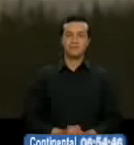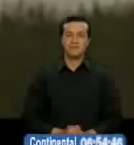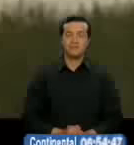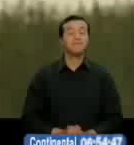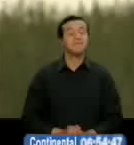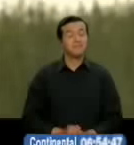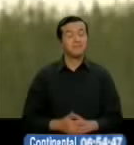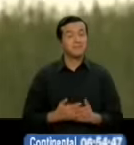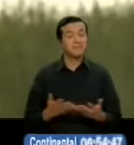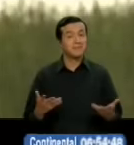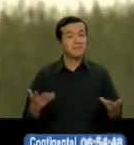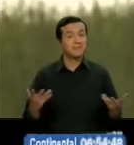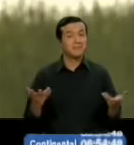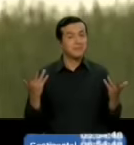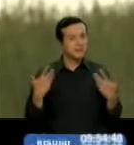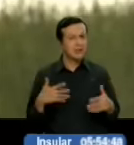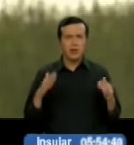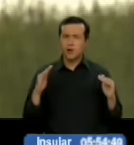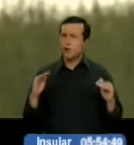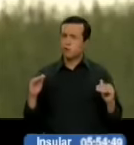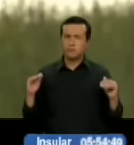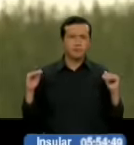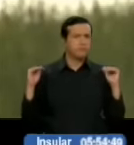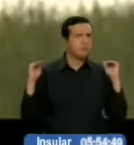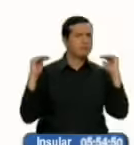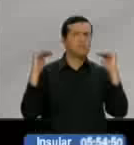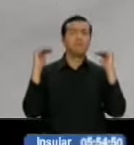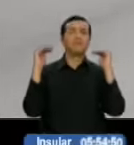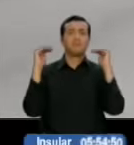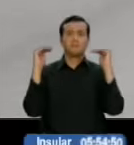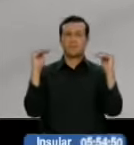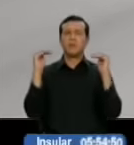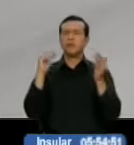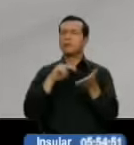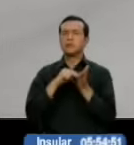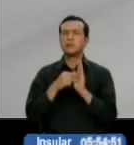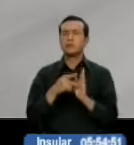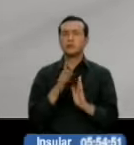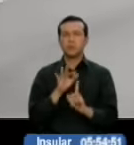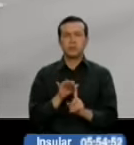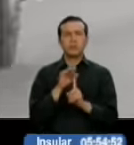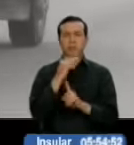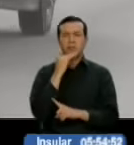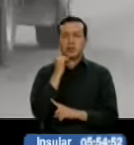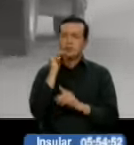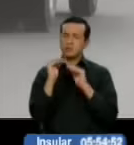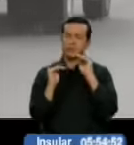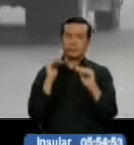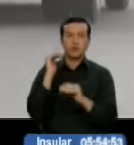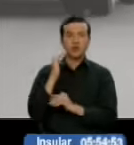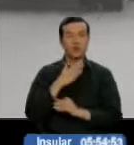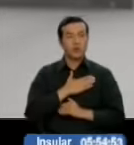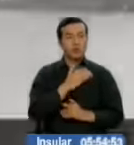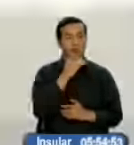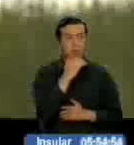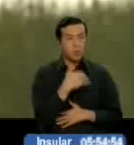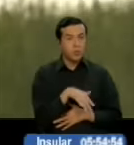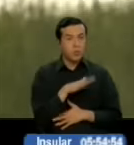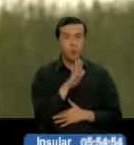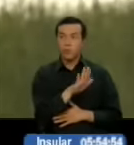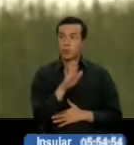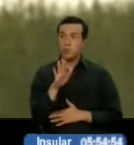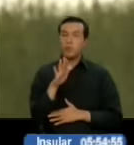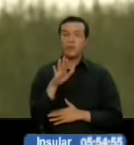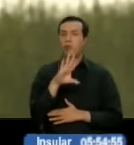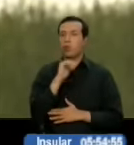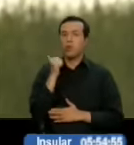El hecho de haber llegado a donde estoy me marca como uno de los mejores. Pues yo admiro mucho a corredores